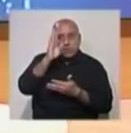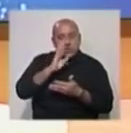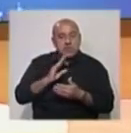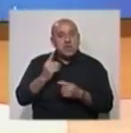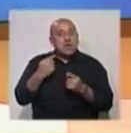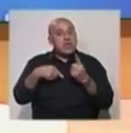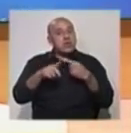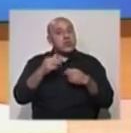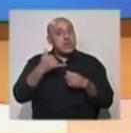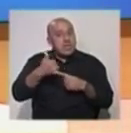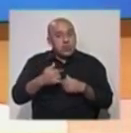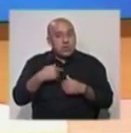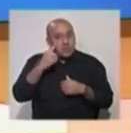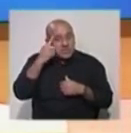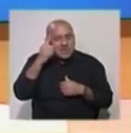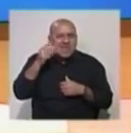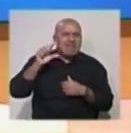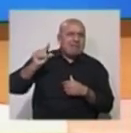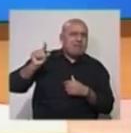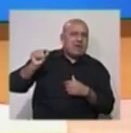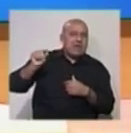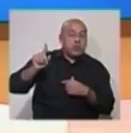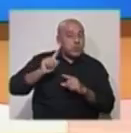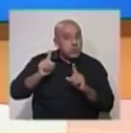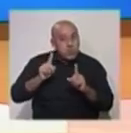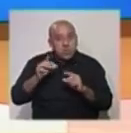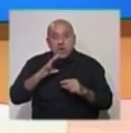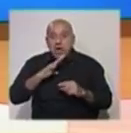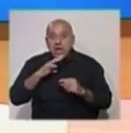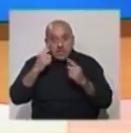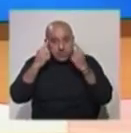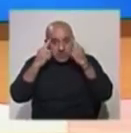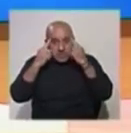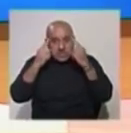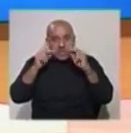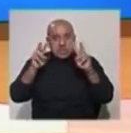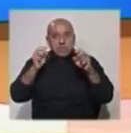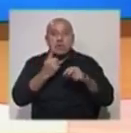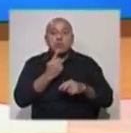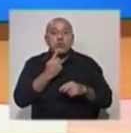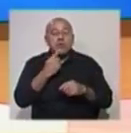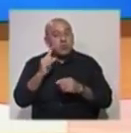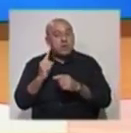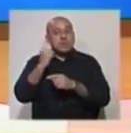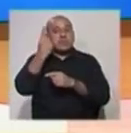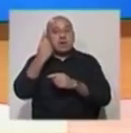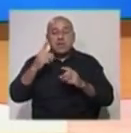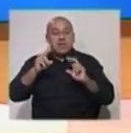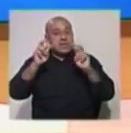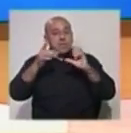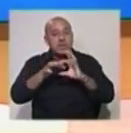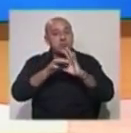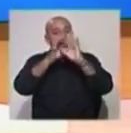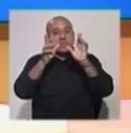con anteojeras ideológicas. Hay que volver a pensar en la centralidad de la política y de la democracia en América Latina. Esto no